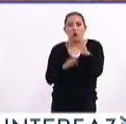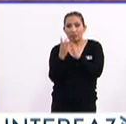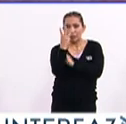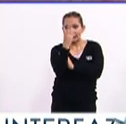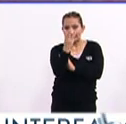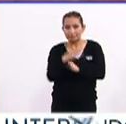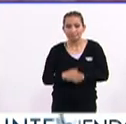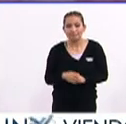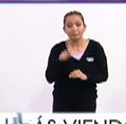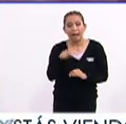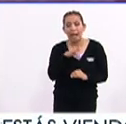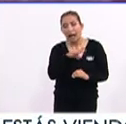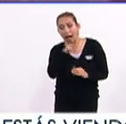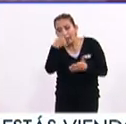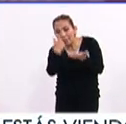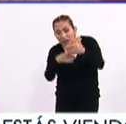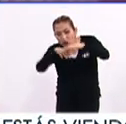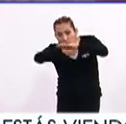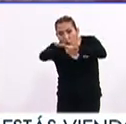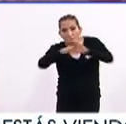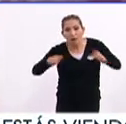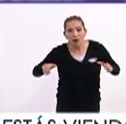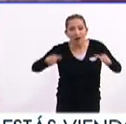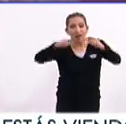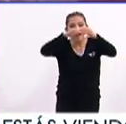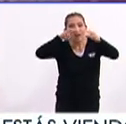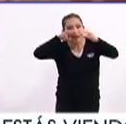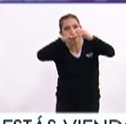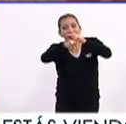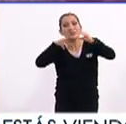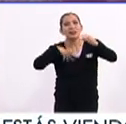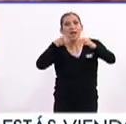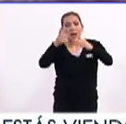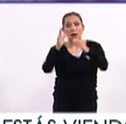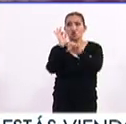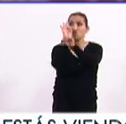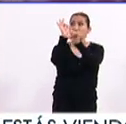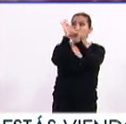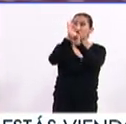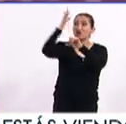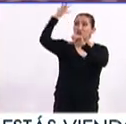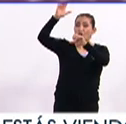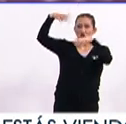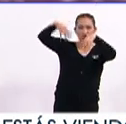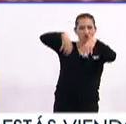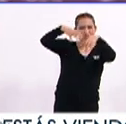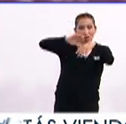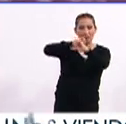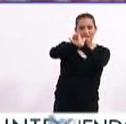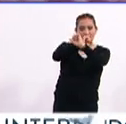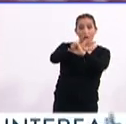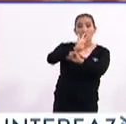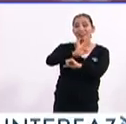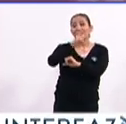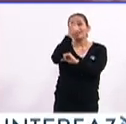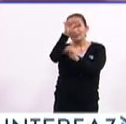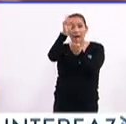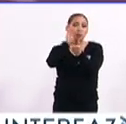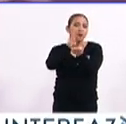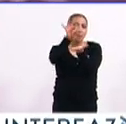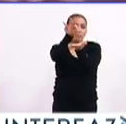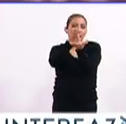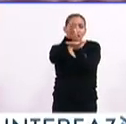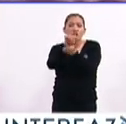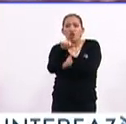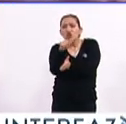3, que se encuentra al interior del edificio y por lo tanto estuvo protegida de la intemperie. Se tomaron 47 muestras de